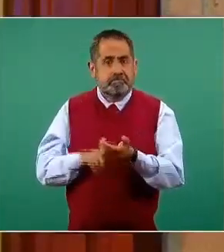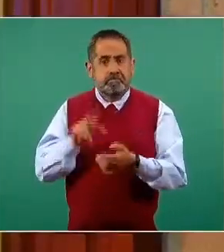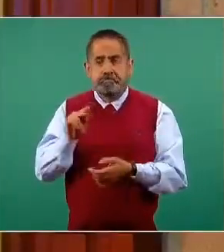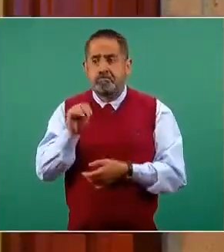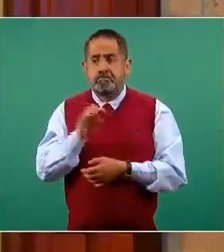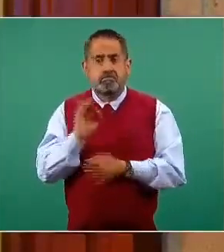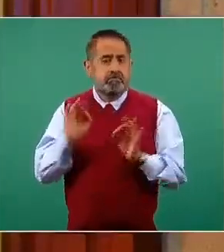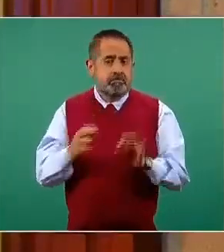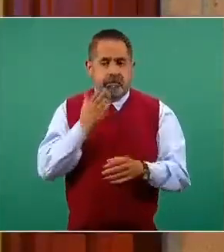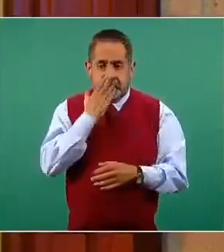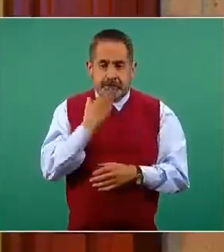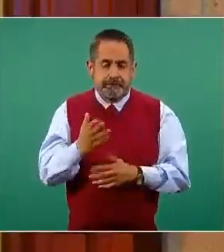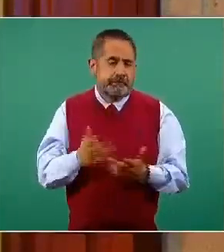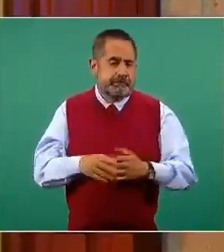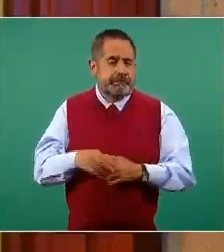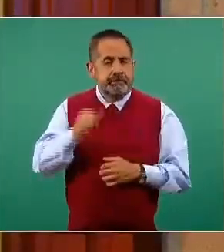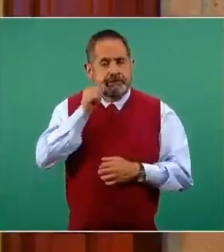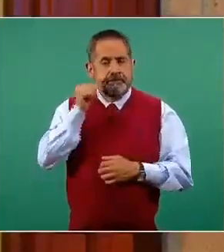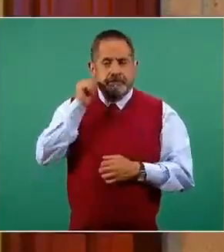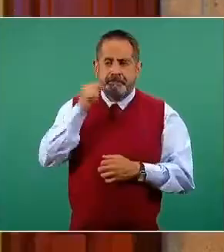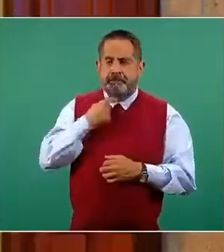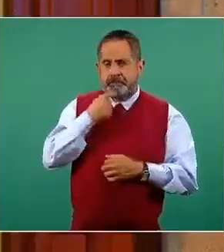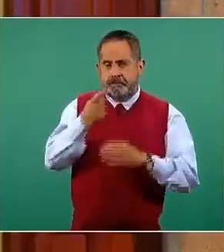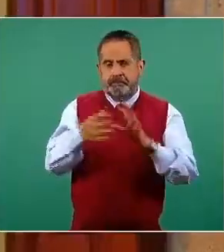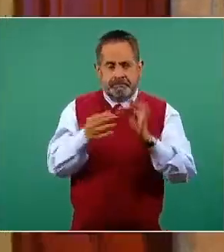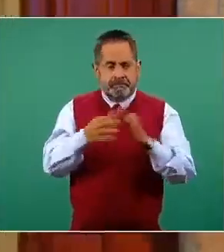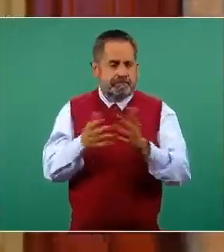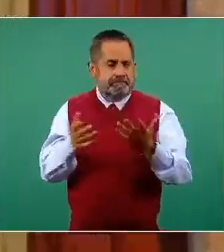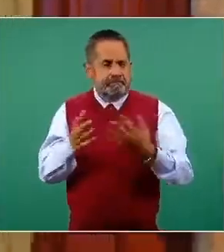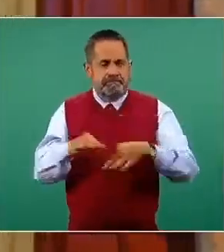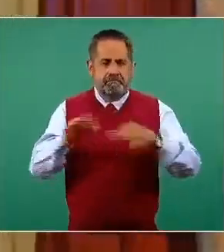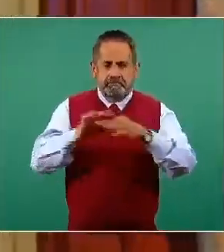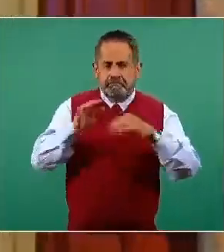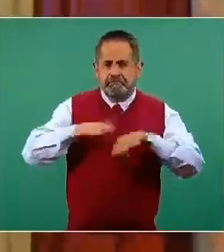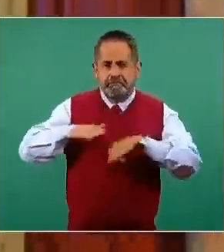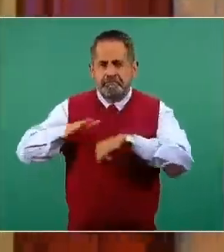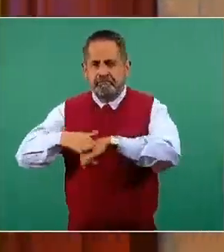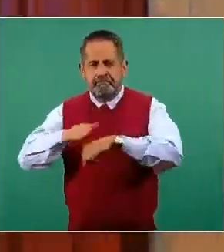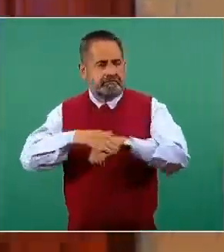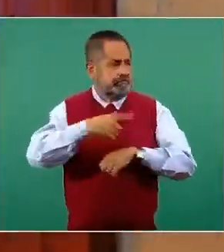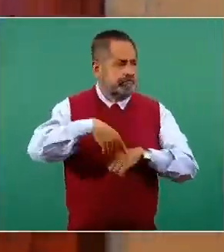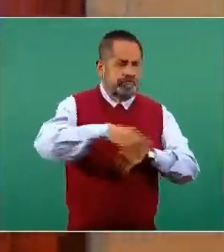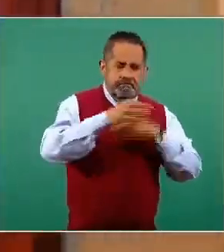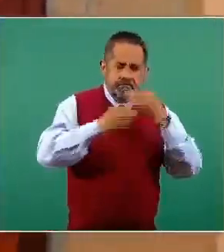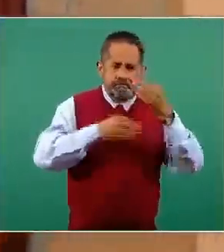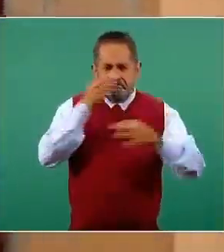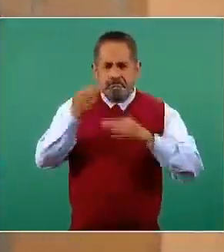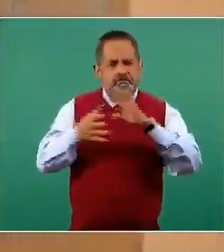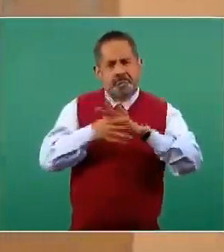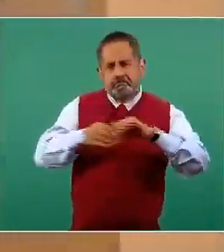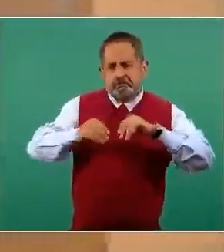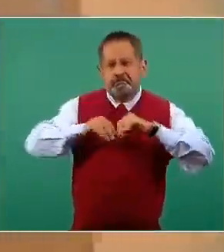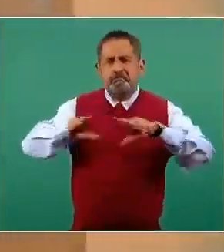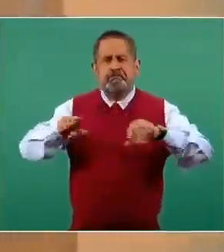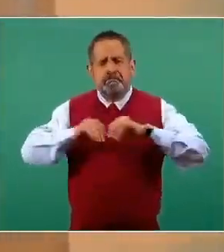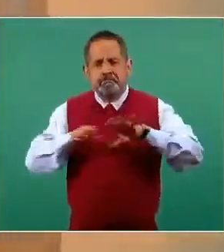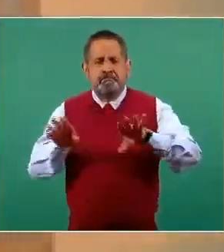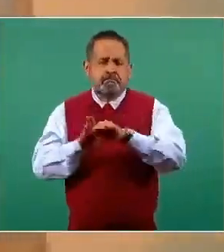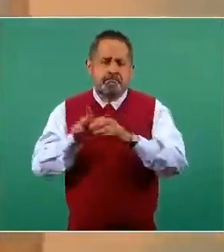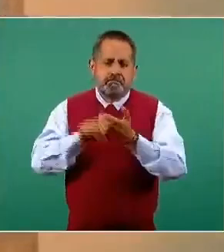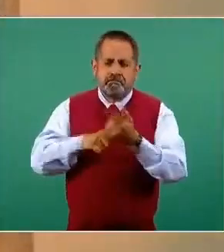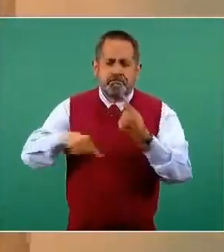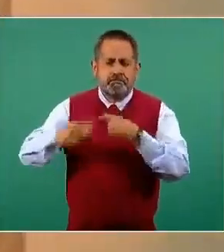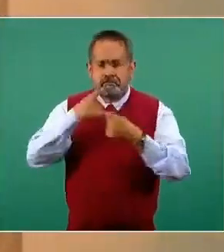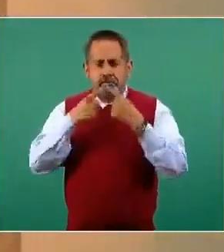Entonces, ayer decíamos, y es importante, le pedimos a los medios y a las personas que nos escuchan desde casa,